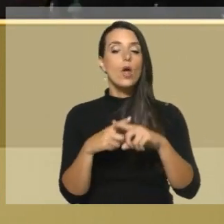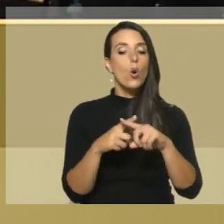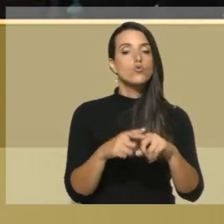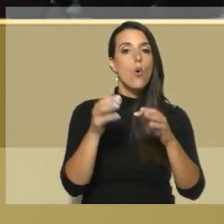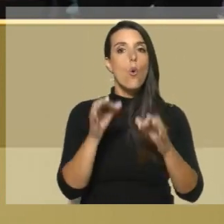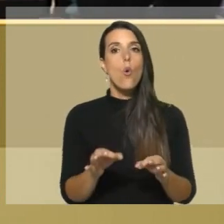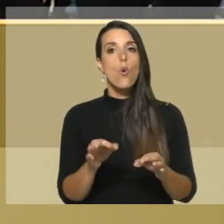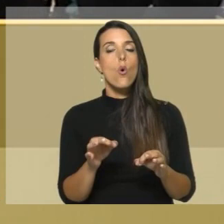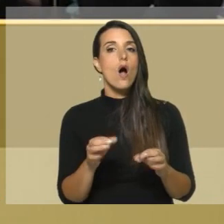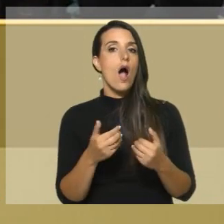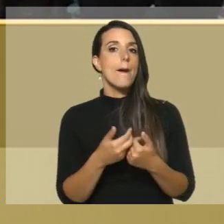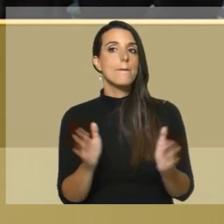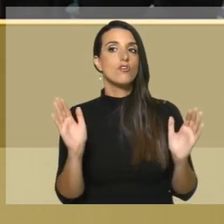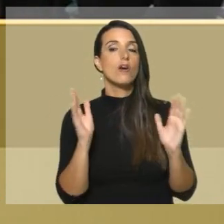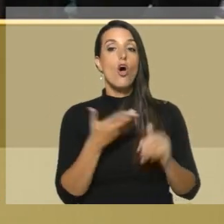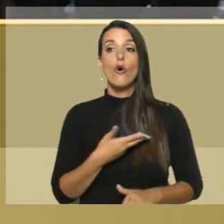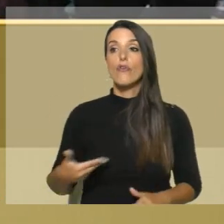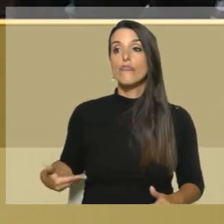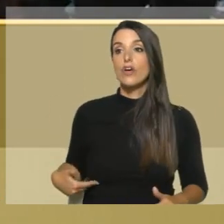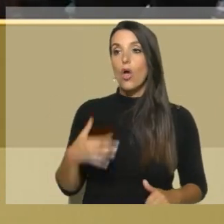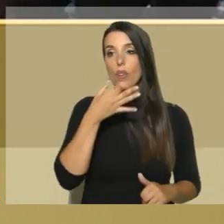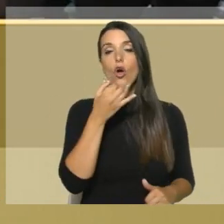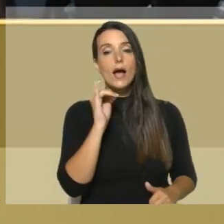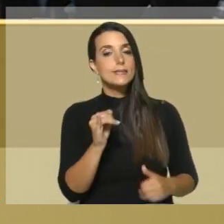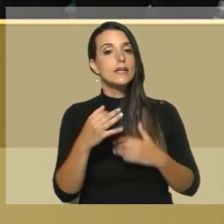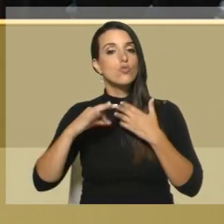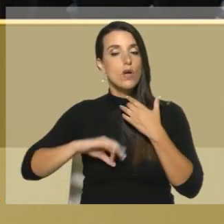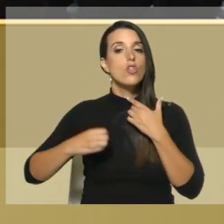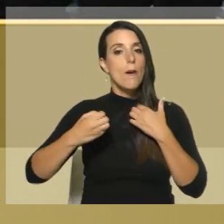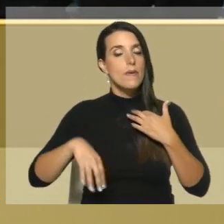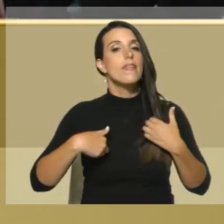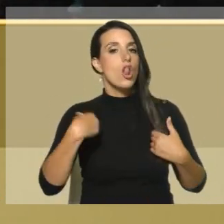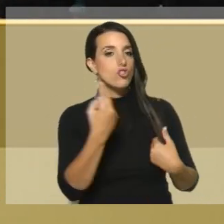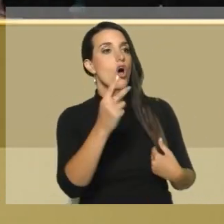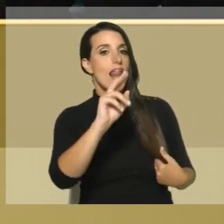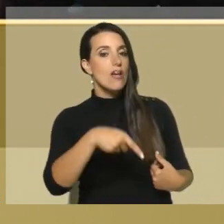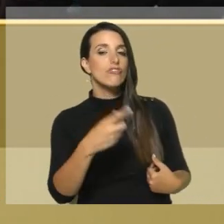llevó a que el gobierno dijera que sí, que había una pérdida salarial, que teníamos razón,